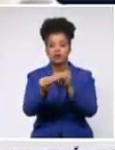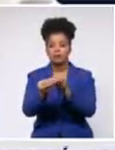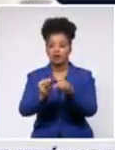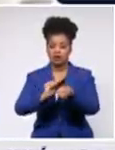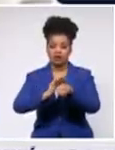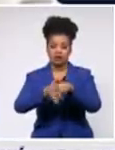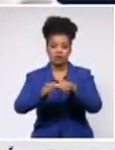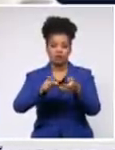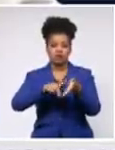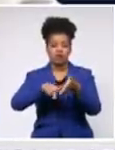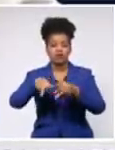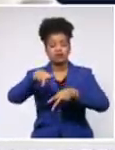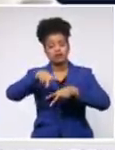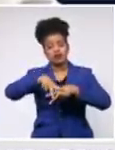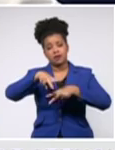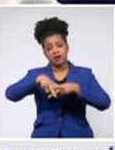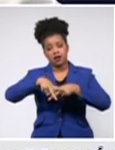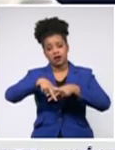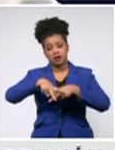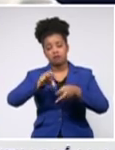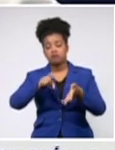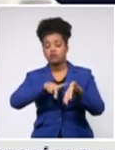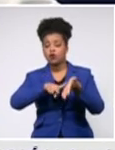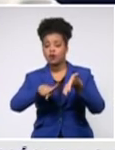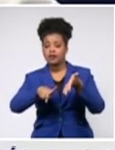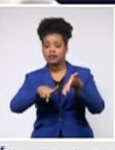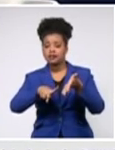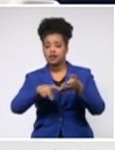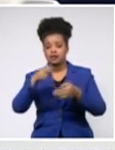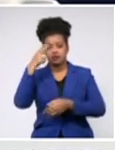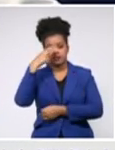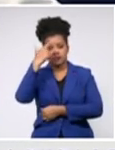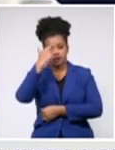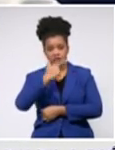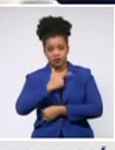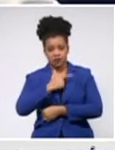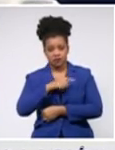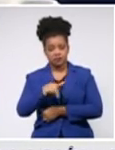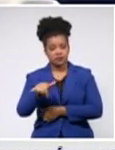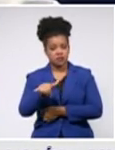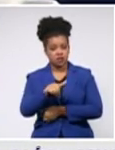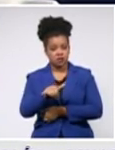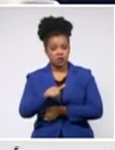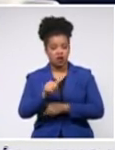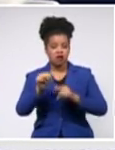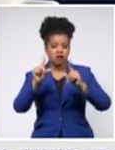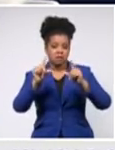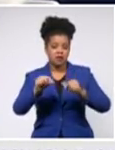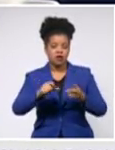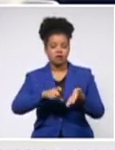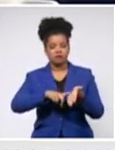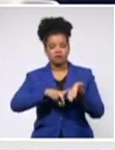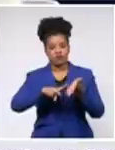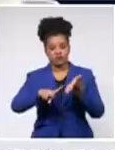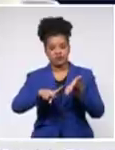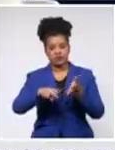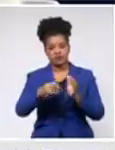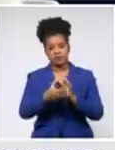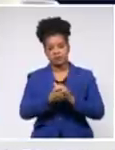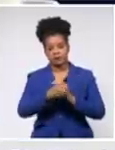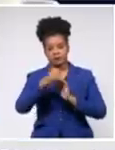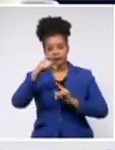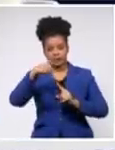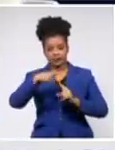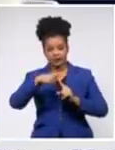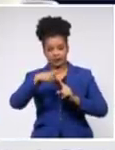Habana, la provincia de Ciego de Ávila y en menor medida la provincia de Matanzas,